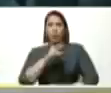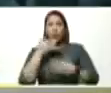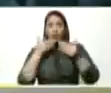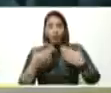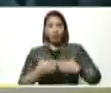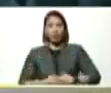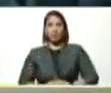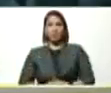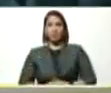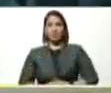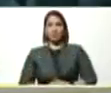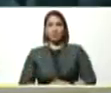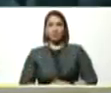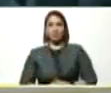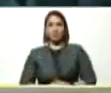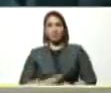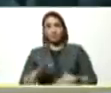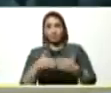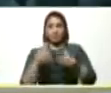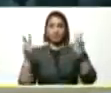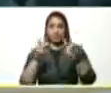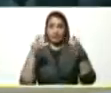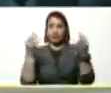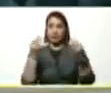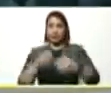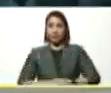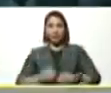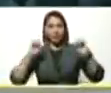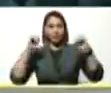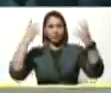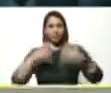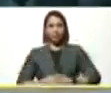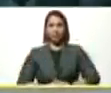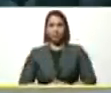gracias, Víctor. Hasta la victoria siempre, Falcón.